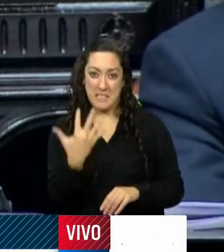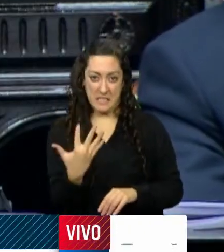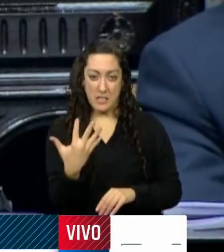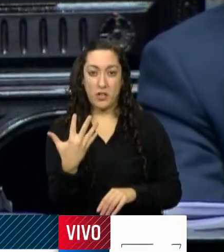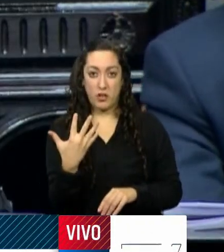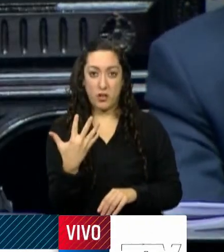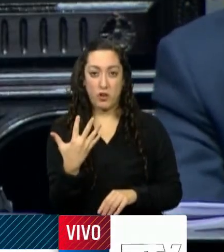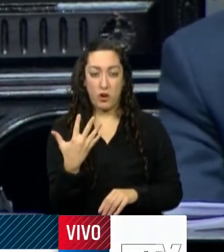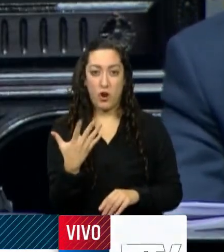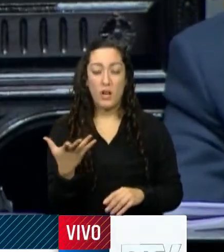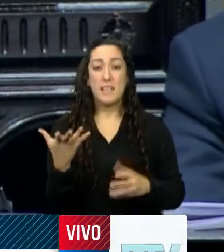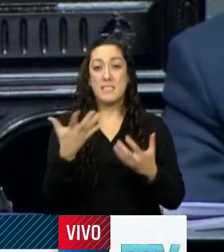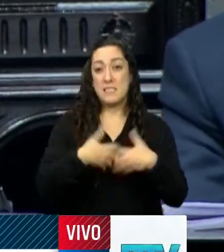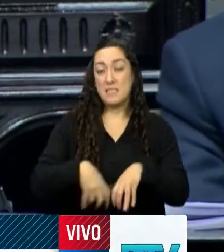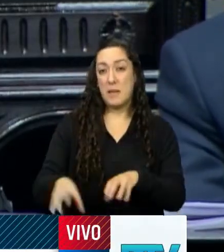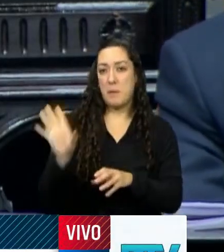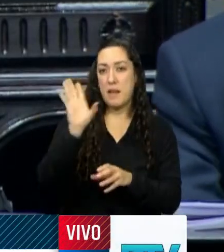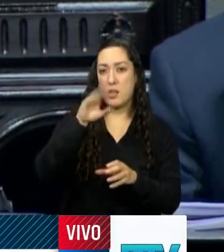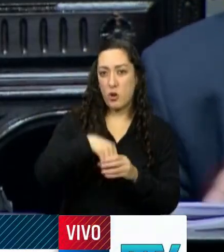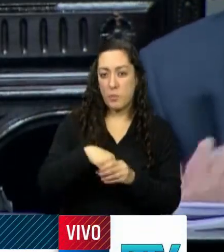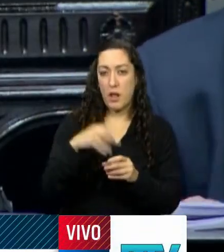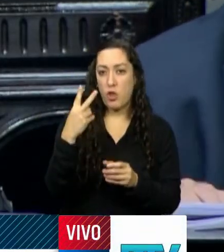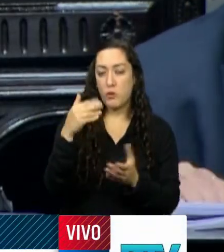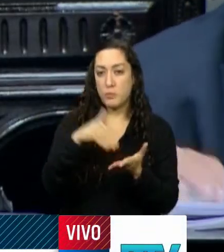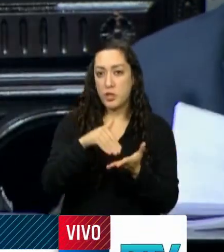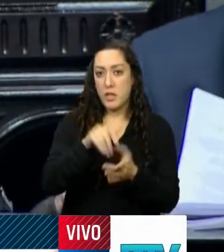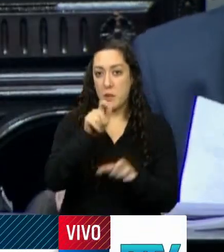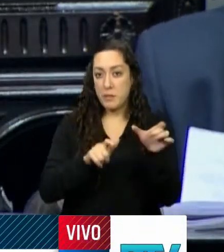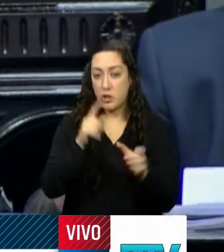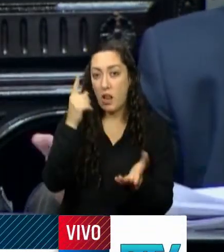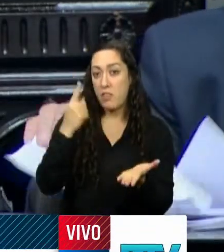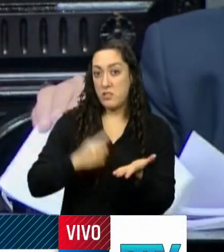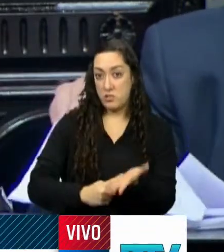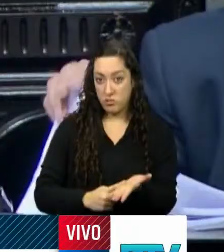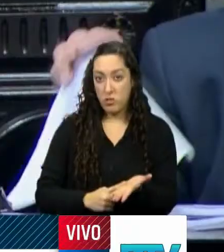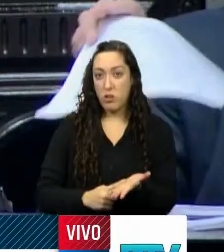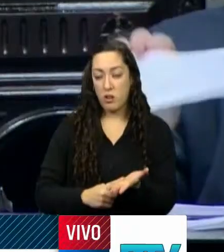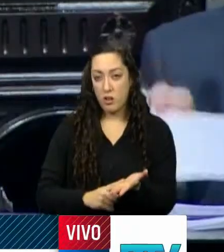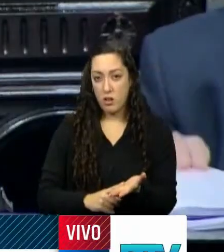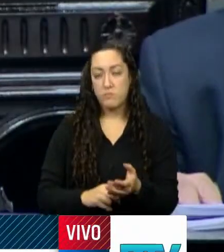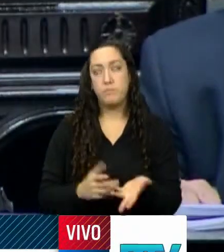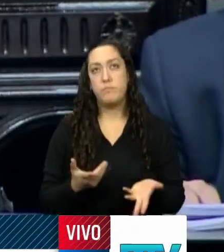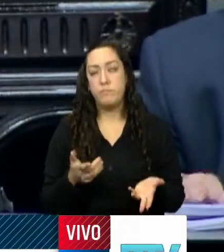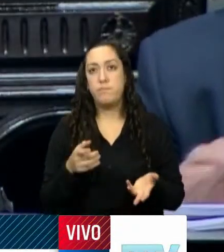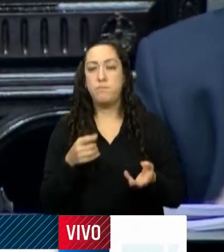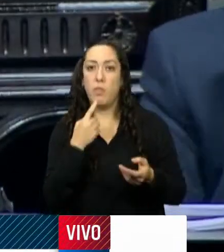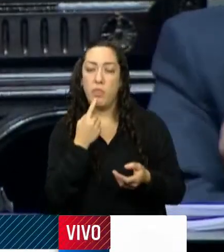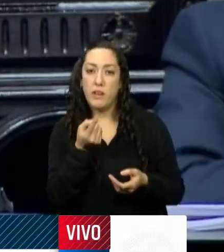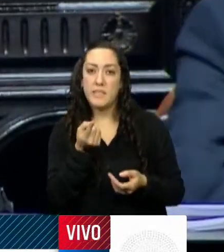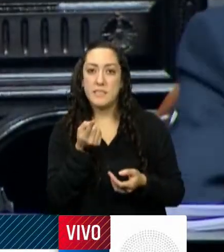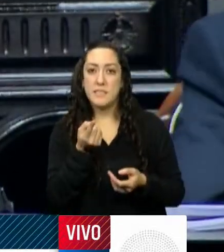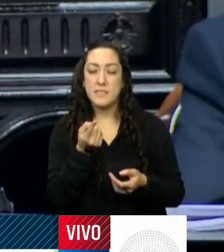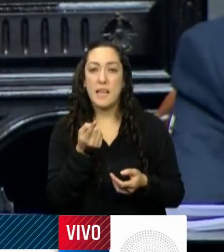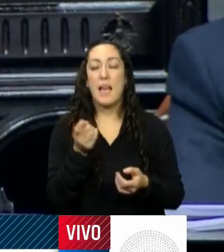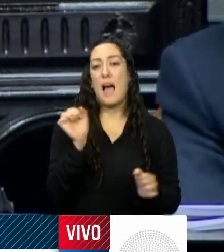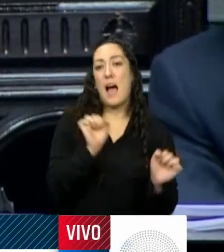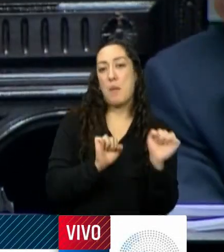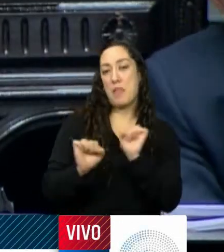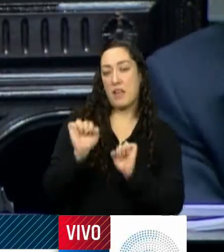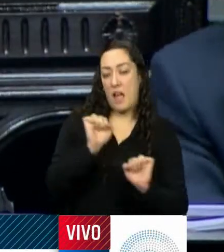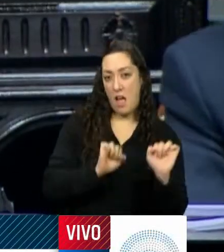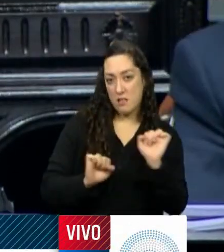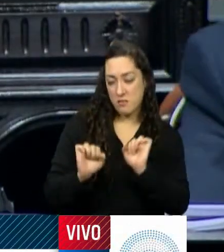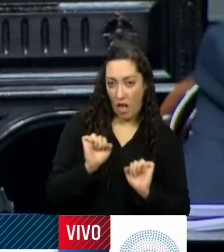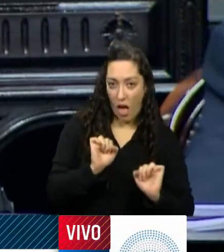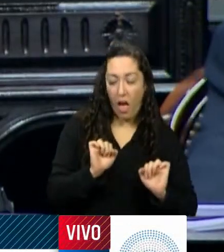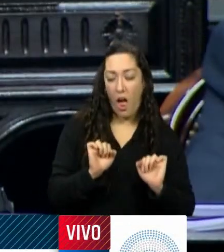2005 incorporar al sistema a más de 2 millones de personas bajo el título de amas de casa, y se